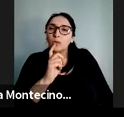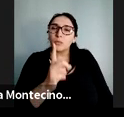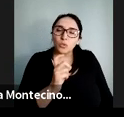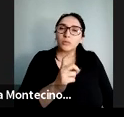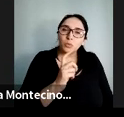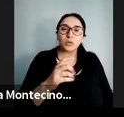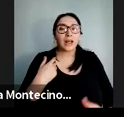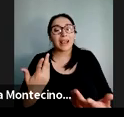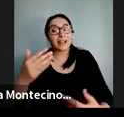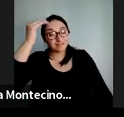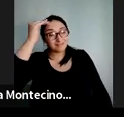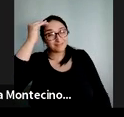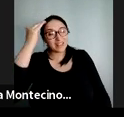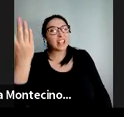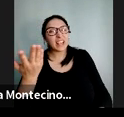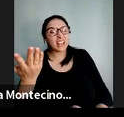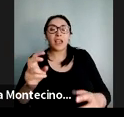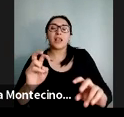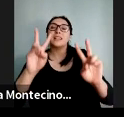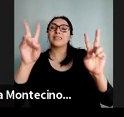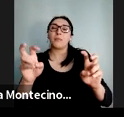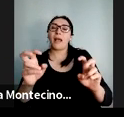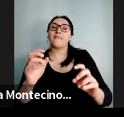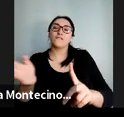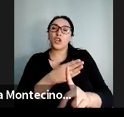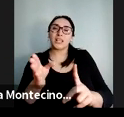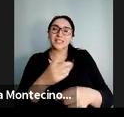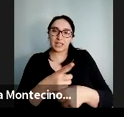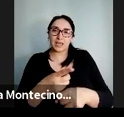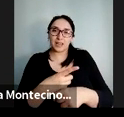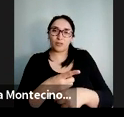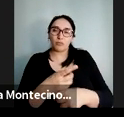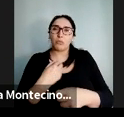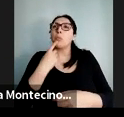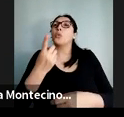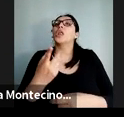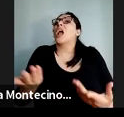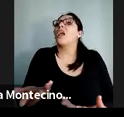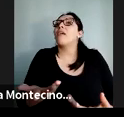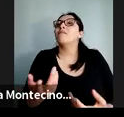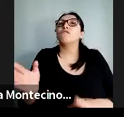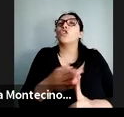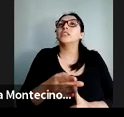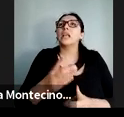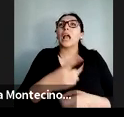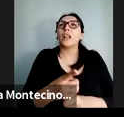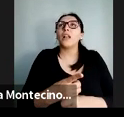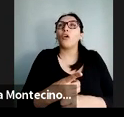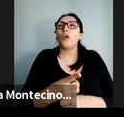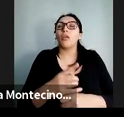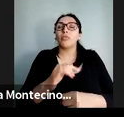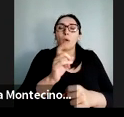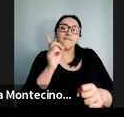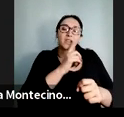el conocimiento de lo que era violencia de género en Internet. Entonces, cuando aplicábamos la pregunta nuevamente al final, nos dimos cuenta